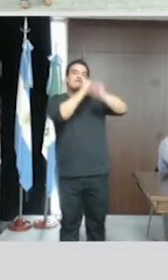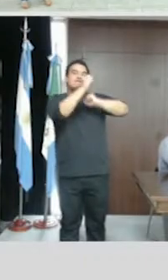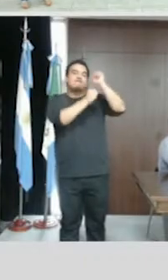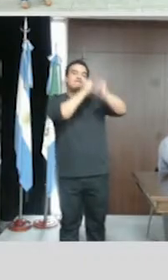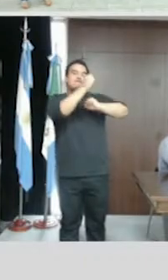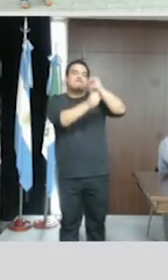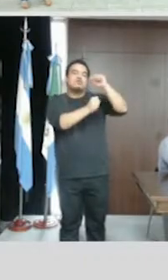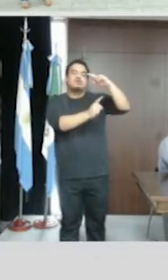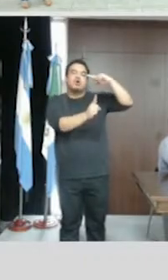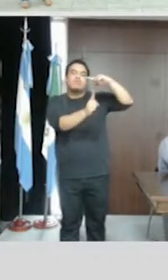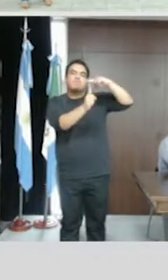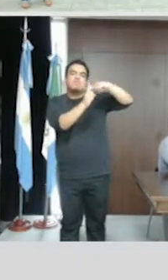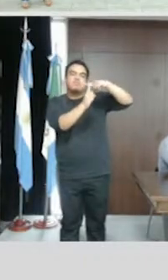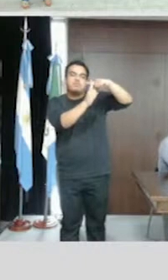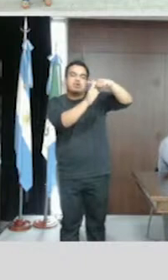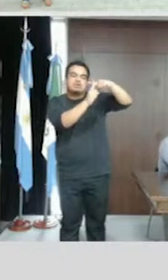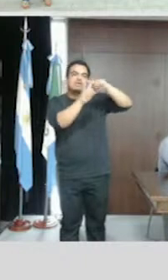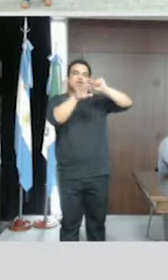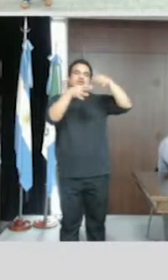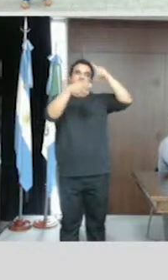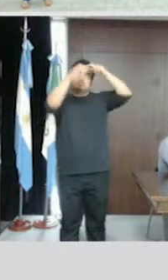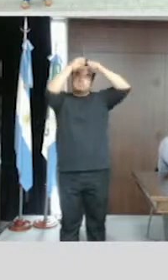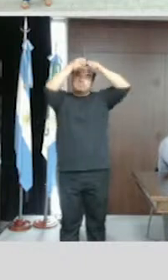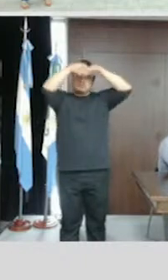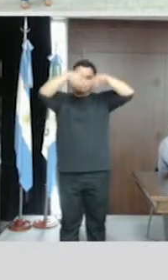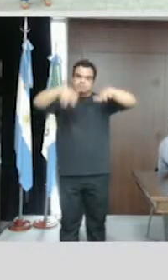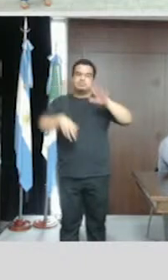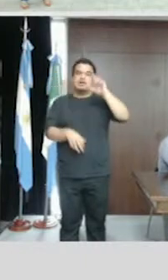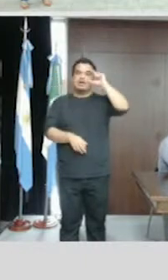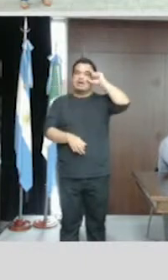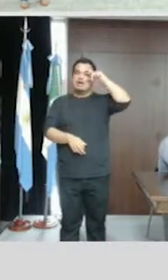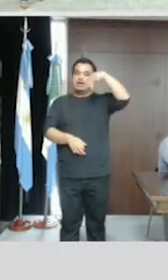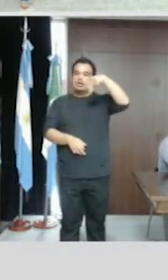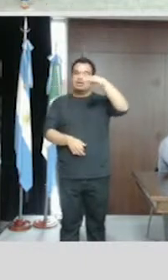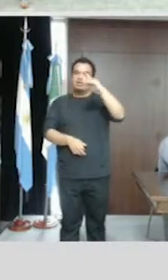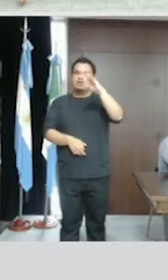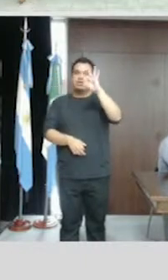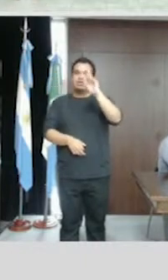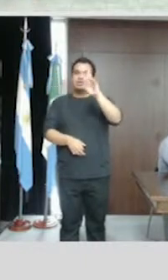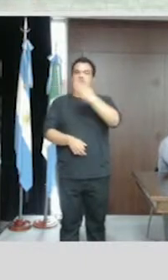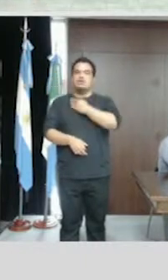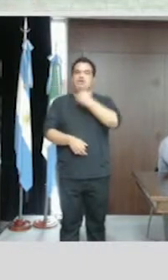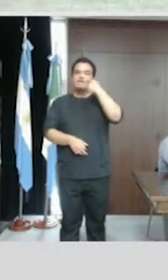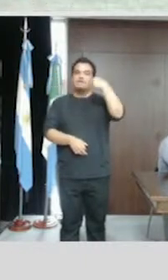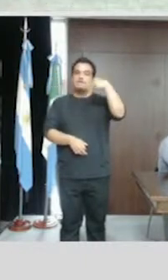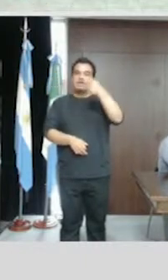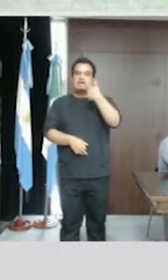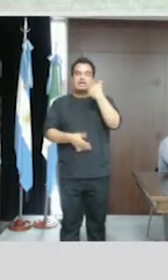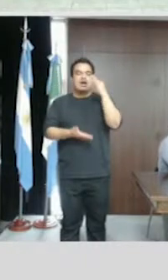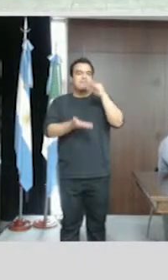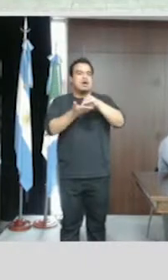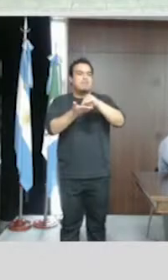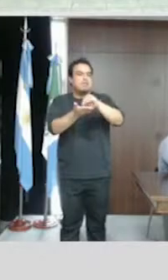manera positiva, liberando las endorfinas. Las endorfinas nunca vienen solas, vienen acompañadas con otras, la oxitocina, dopamina, etcétera,